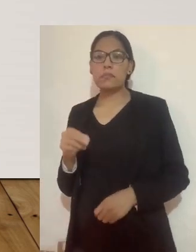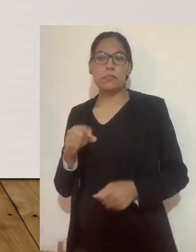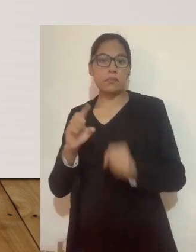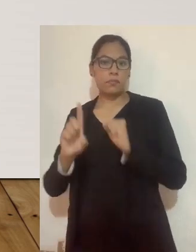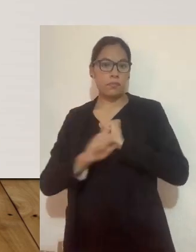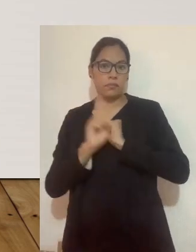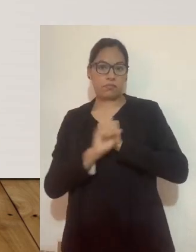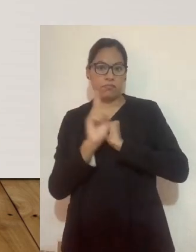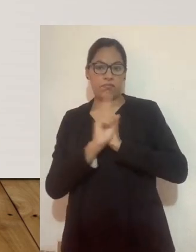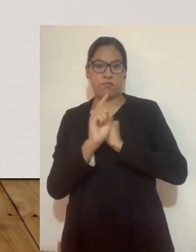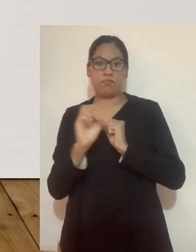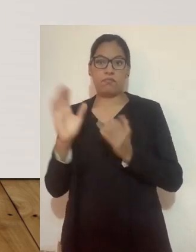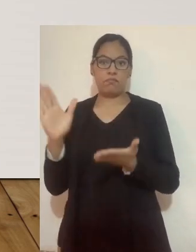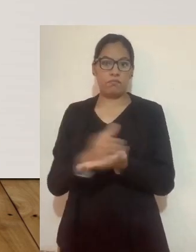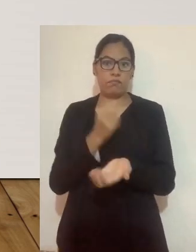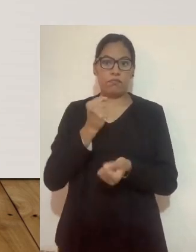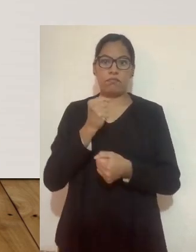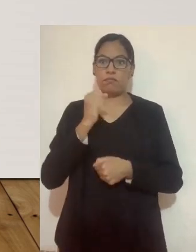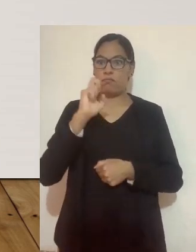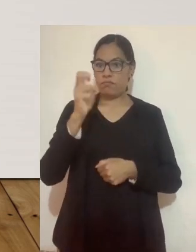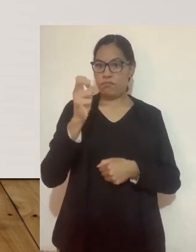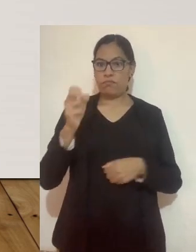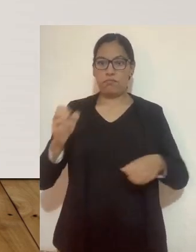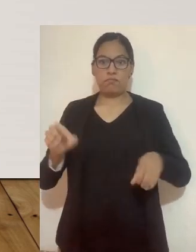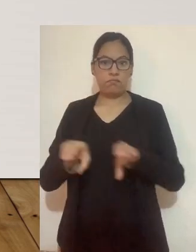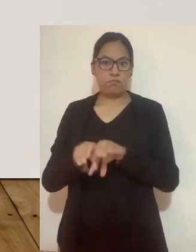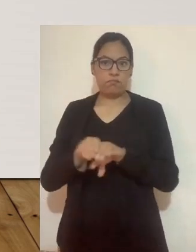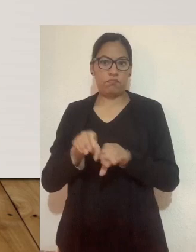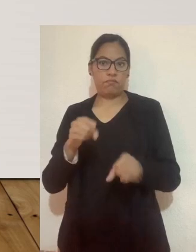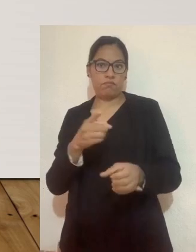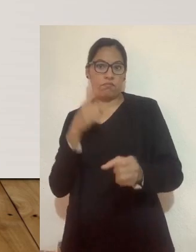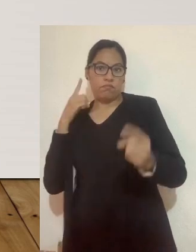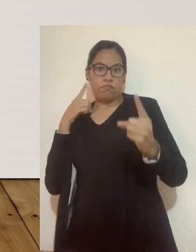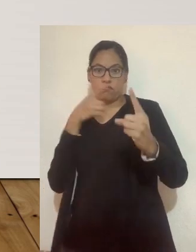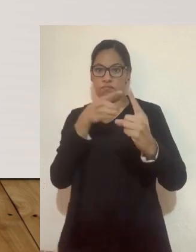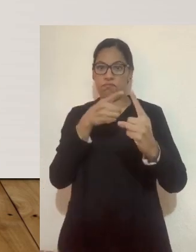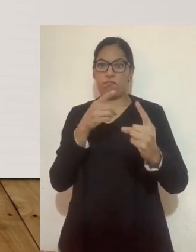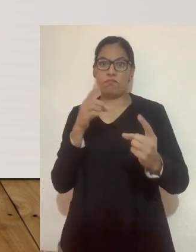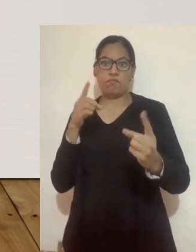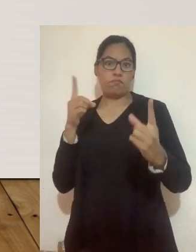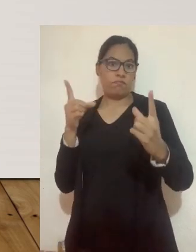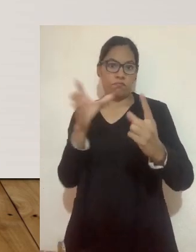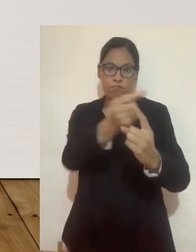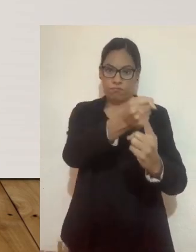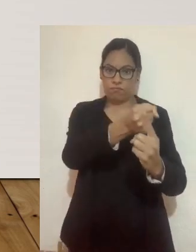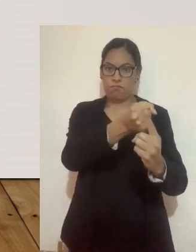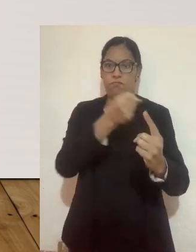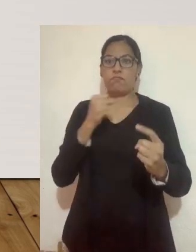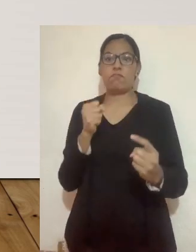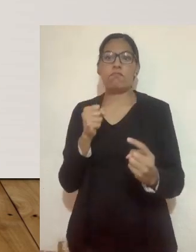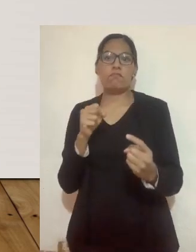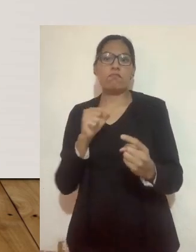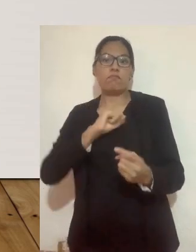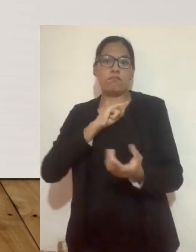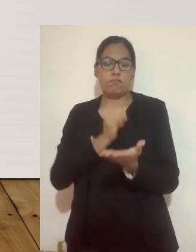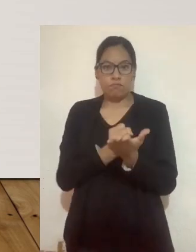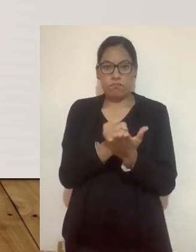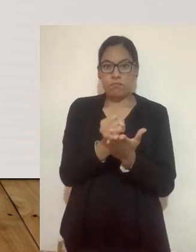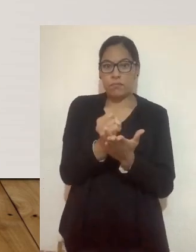desarrollar otras habilidades, como lo son fijar objetivos alcanzables, tomar